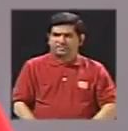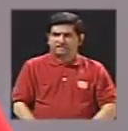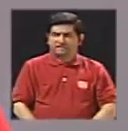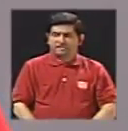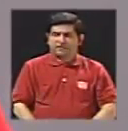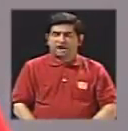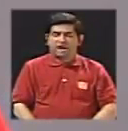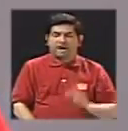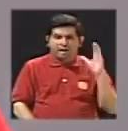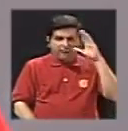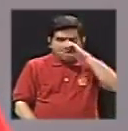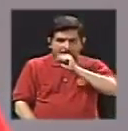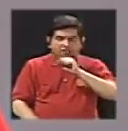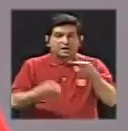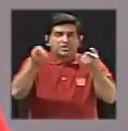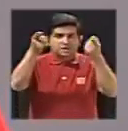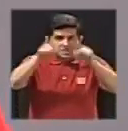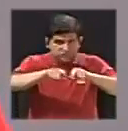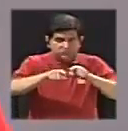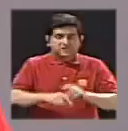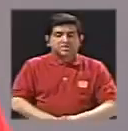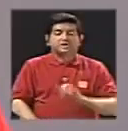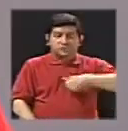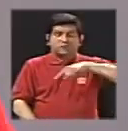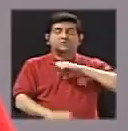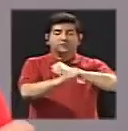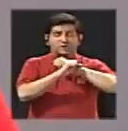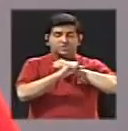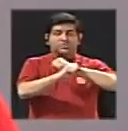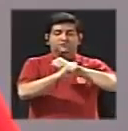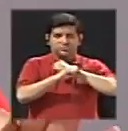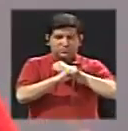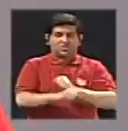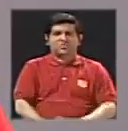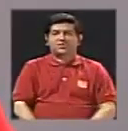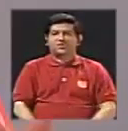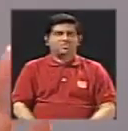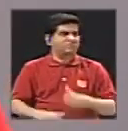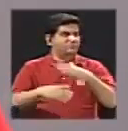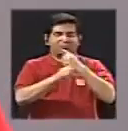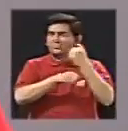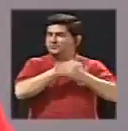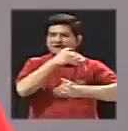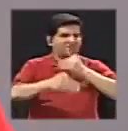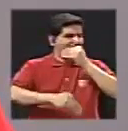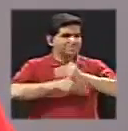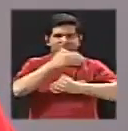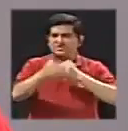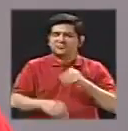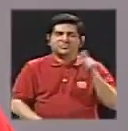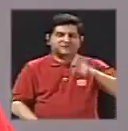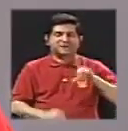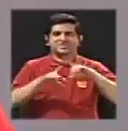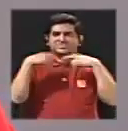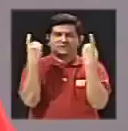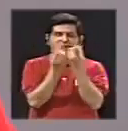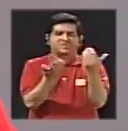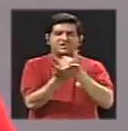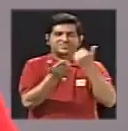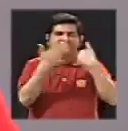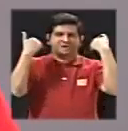Evidentemente, lo que pasó, seguros estamos nosotros, es que no se realizó el procedimiento que debe hacer el Departamento de